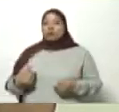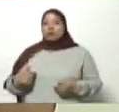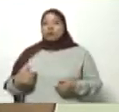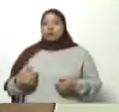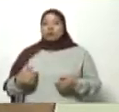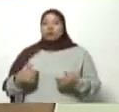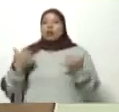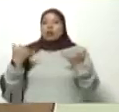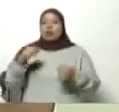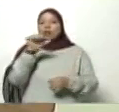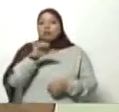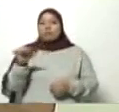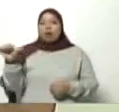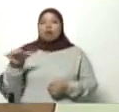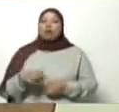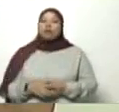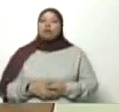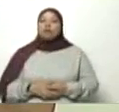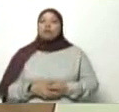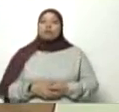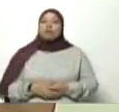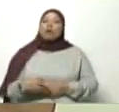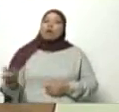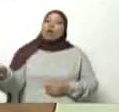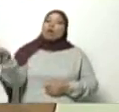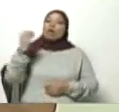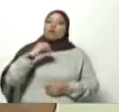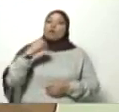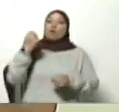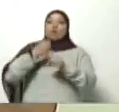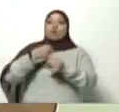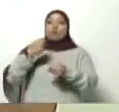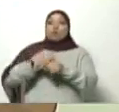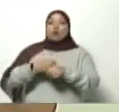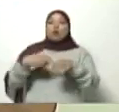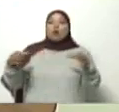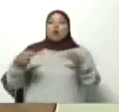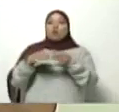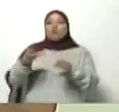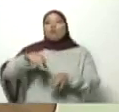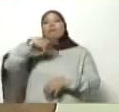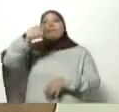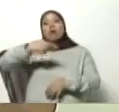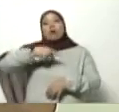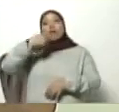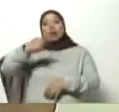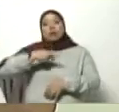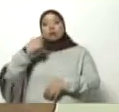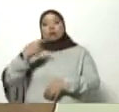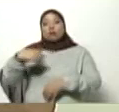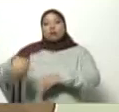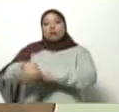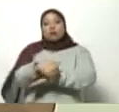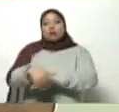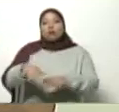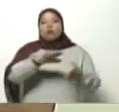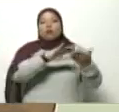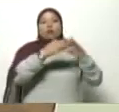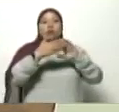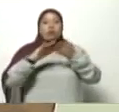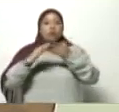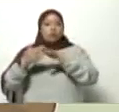nosotros esta semana ya adelantado toda la juramentación de los equipos políticos de calle, de comunidad